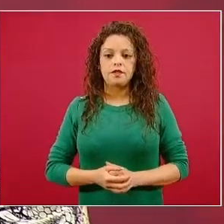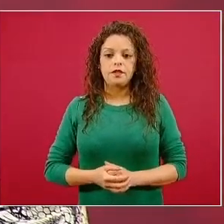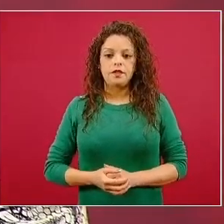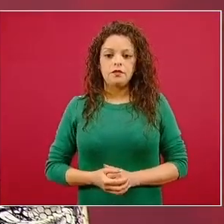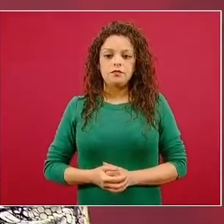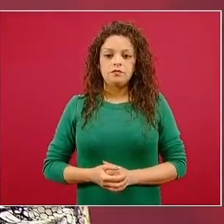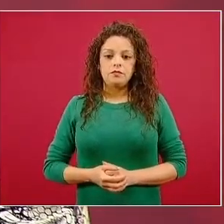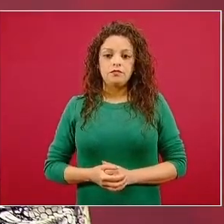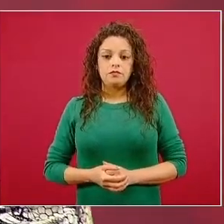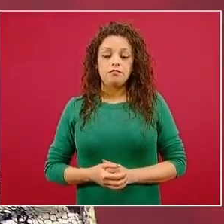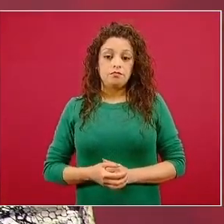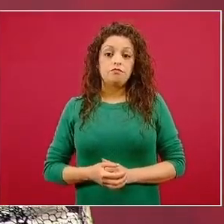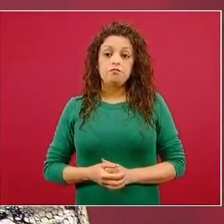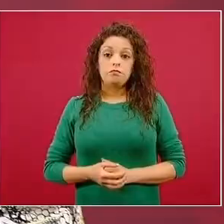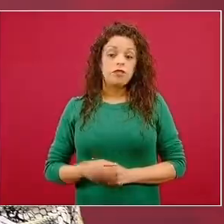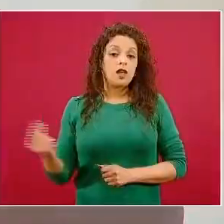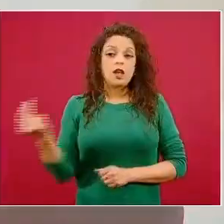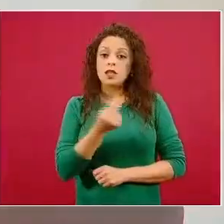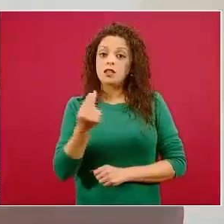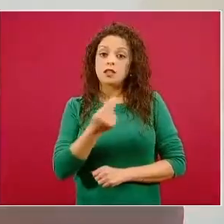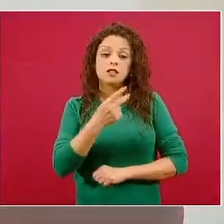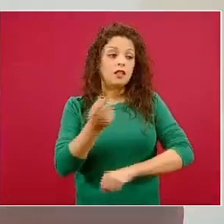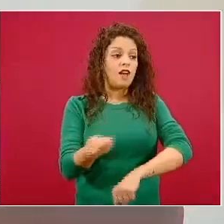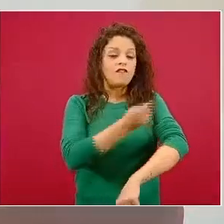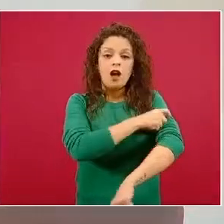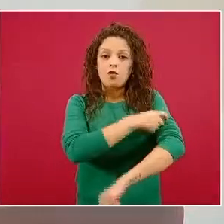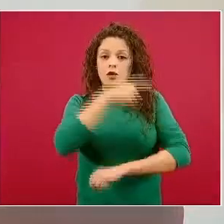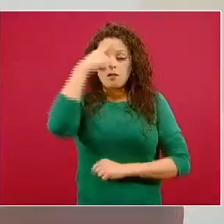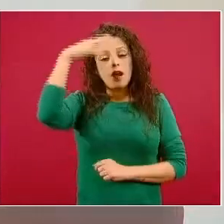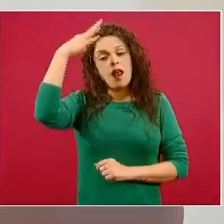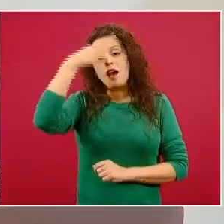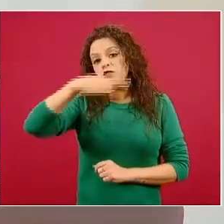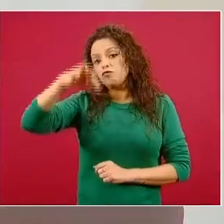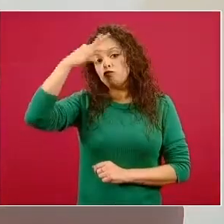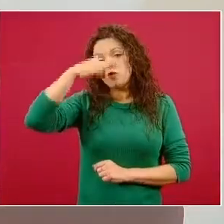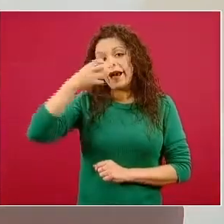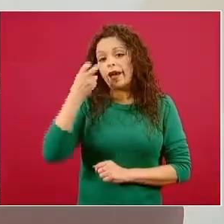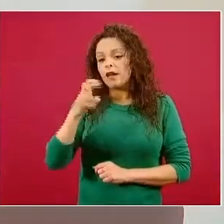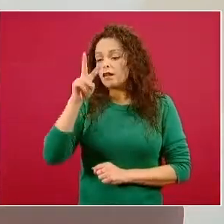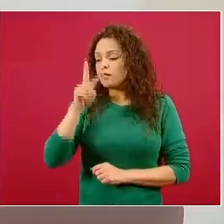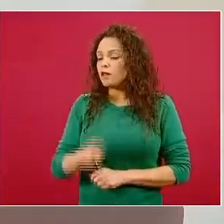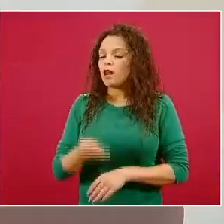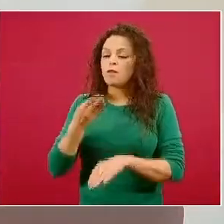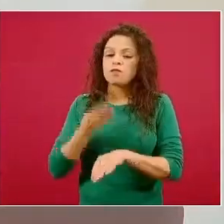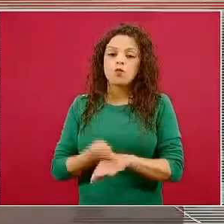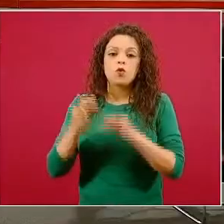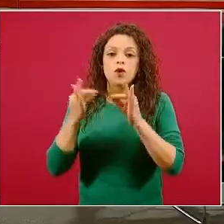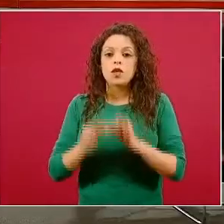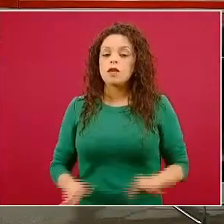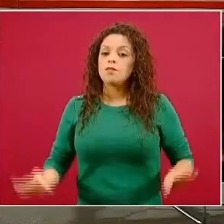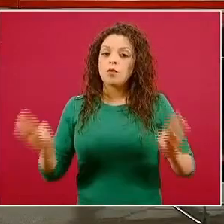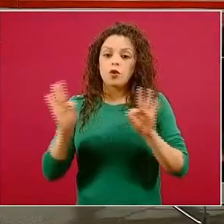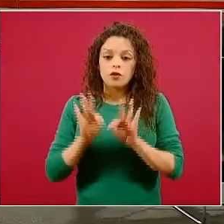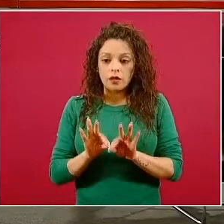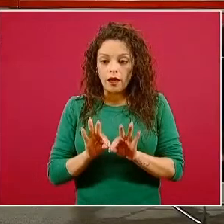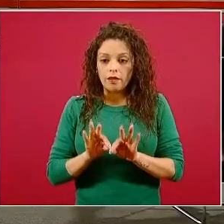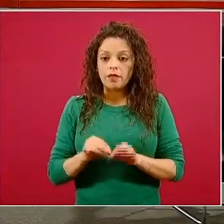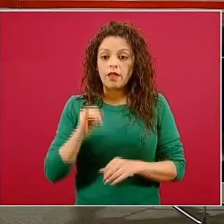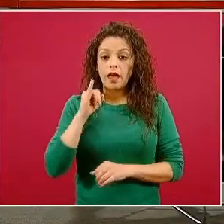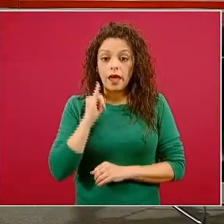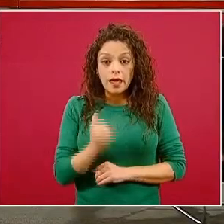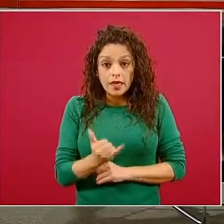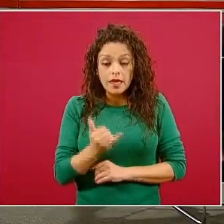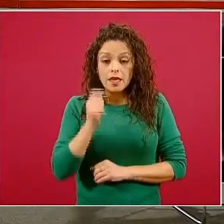darlo, vacunación para influenza. La vacunación para influenza es fundamental, y específicamente recordemos que